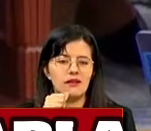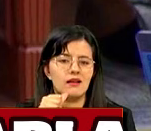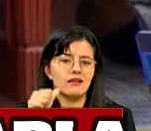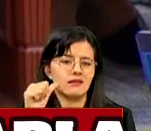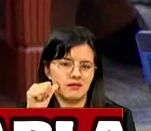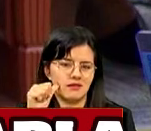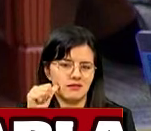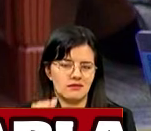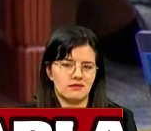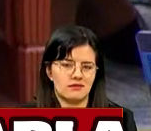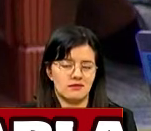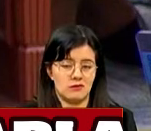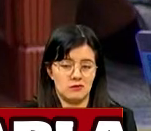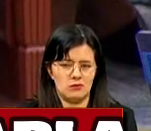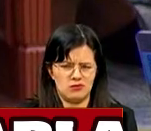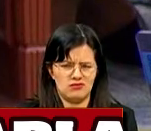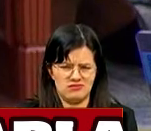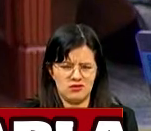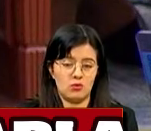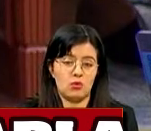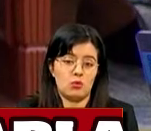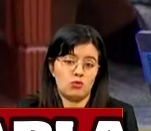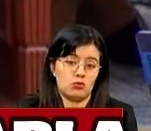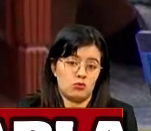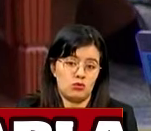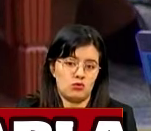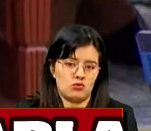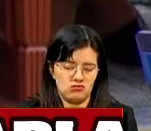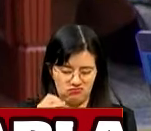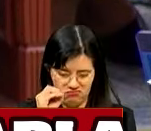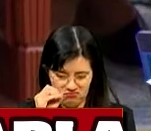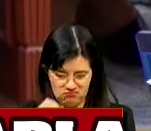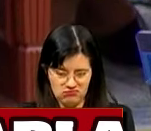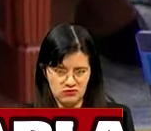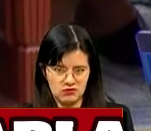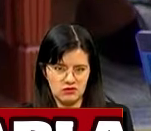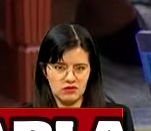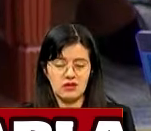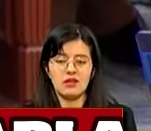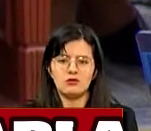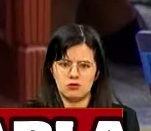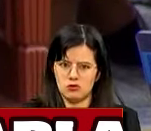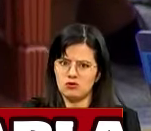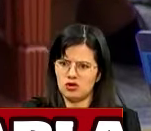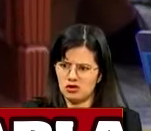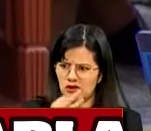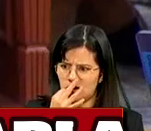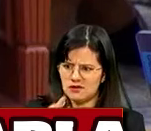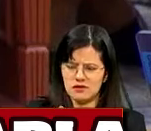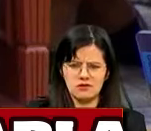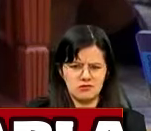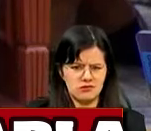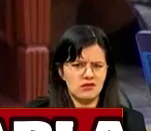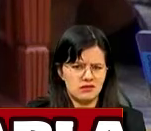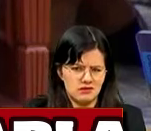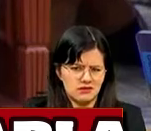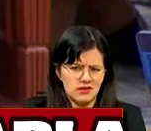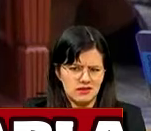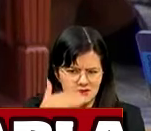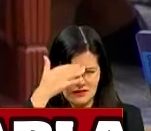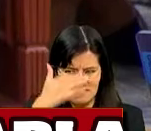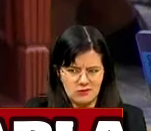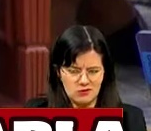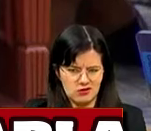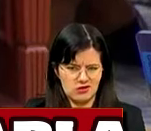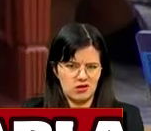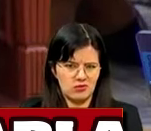Muchos de ellos, o todos, en cero, a pesar de que les dijimos tenemos hallazgos. Esos hallazgos no quieren decir que es todo lo